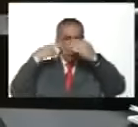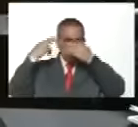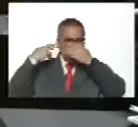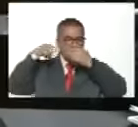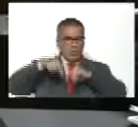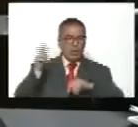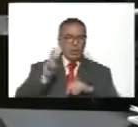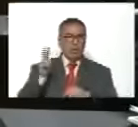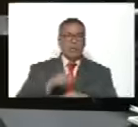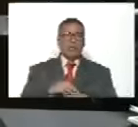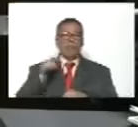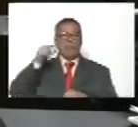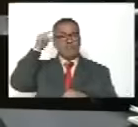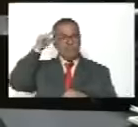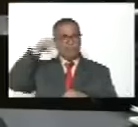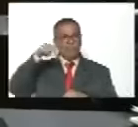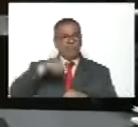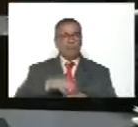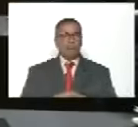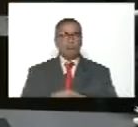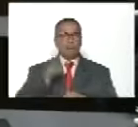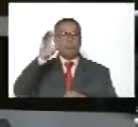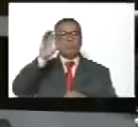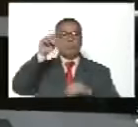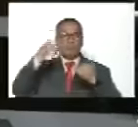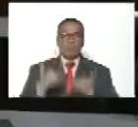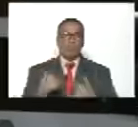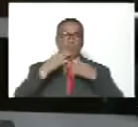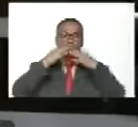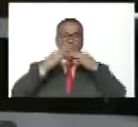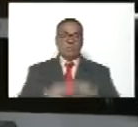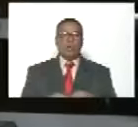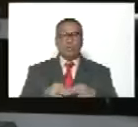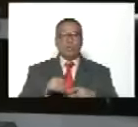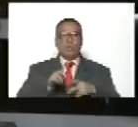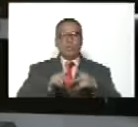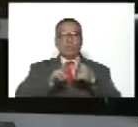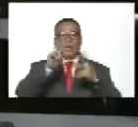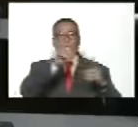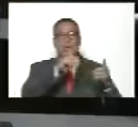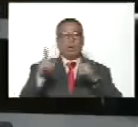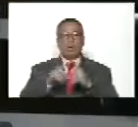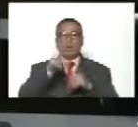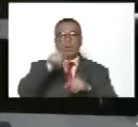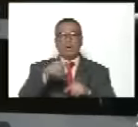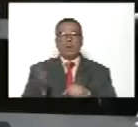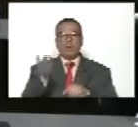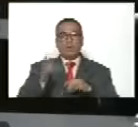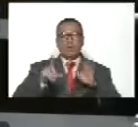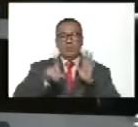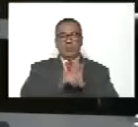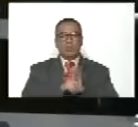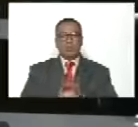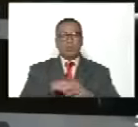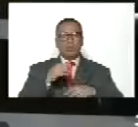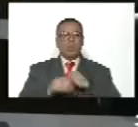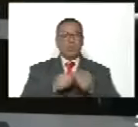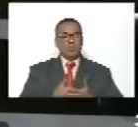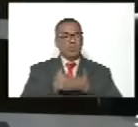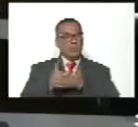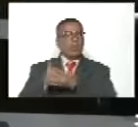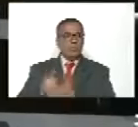país. Y bueno, hoy traemos al país ya definitivamente para segunda discusión esta importante ley que va a servir